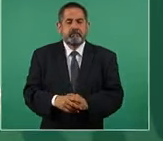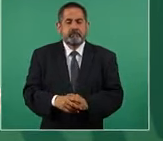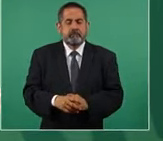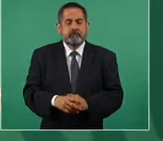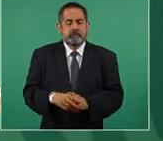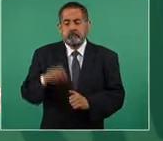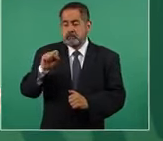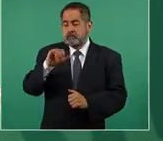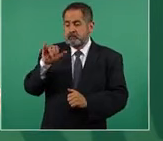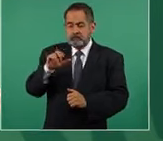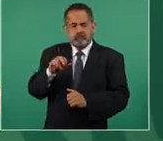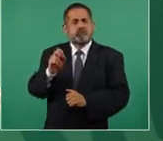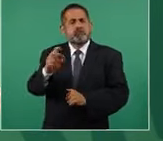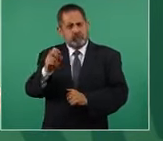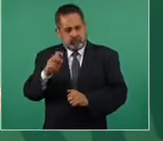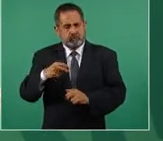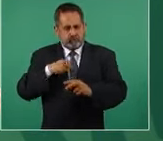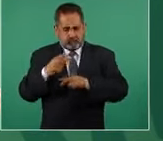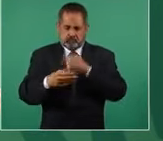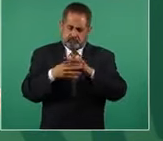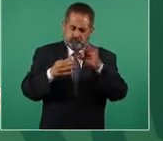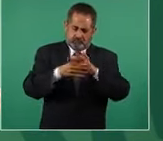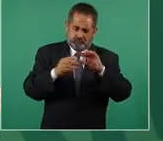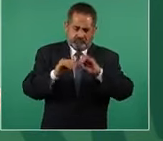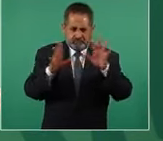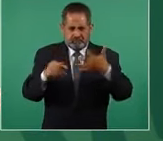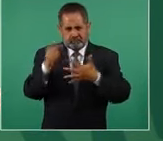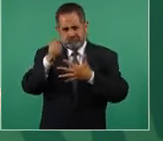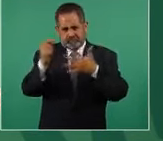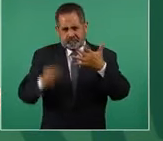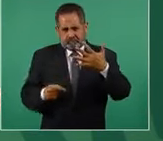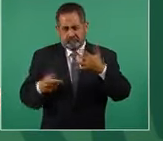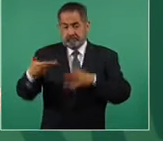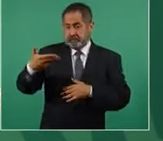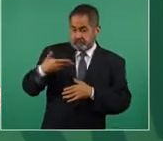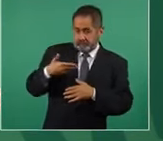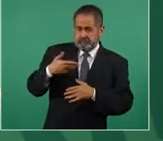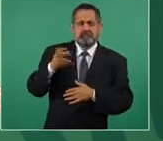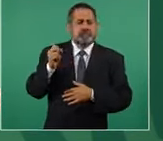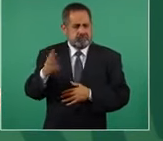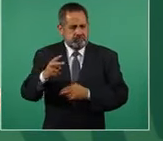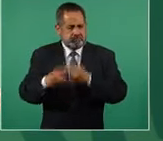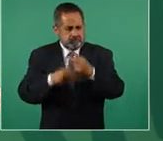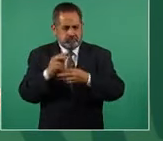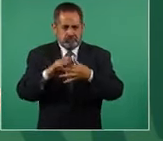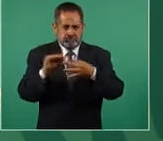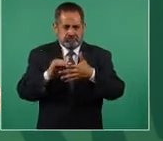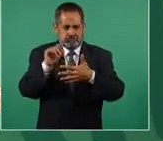La corte aceptó el recurso de la fiscalía